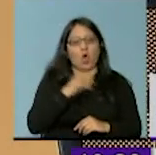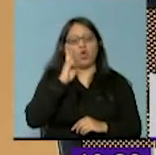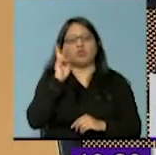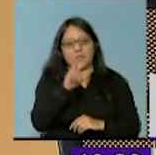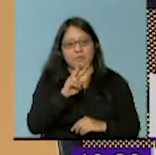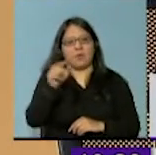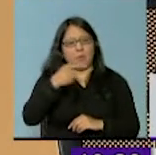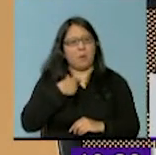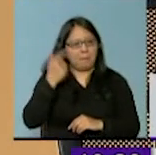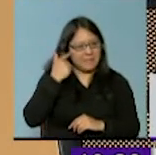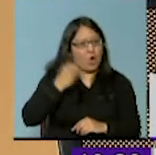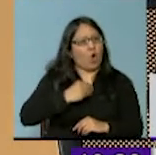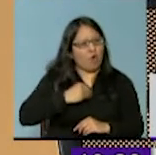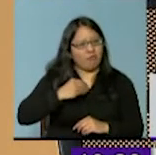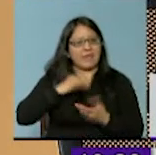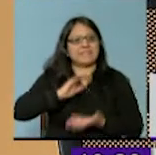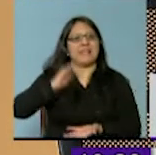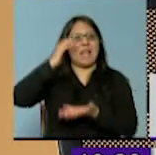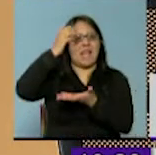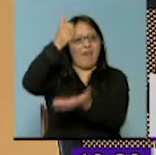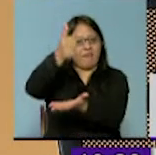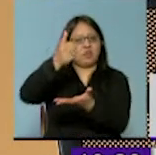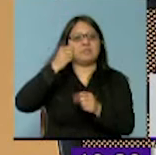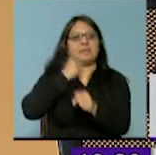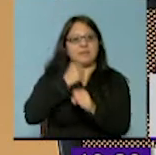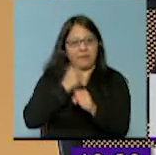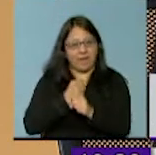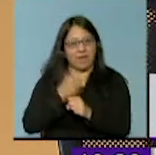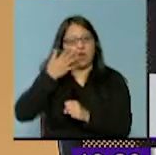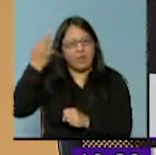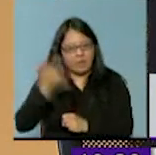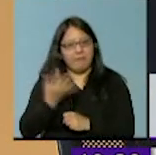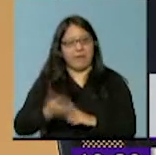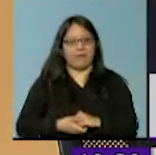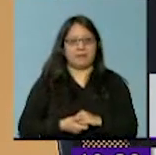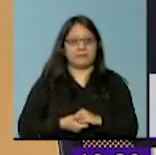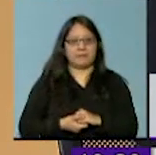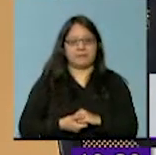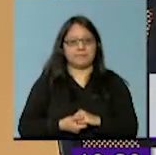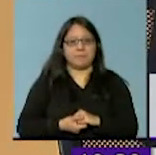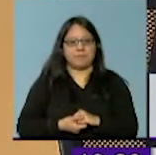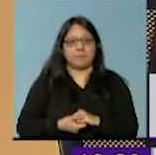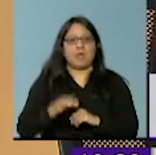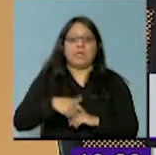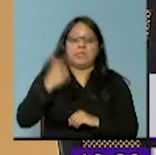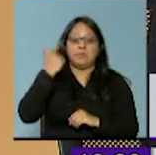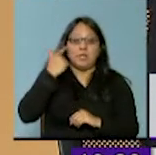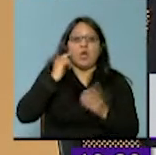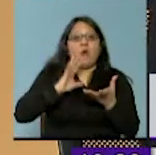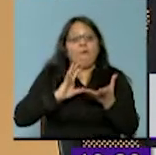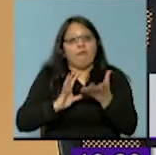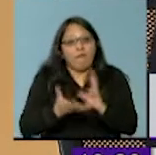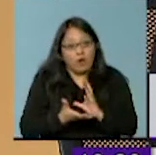crees en la bolsa de trabajo? ¿Crees que va a dar resultados? ¿Que es efectiva? Me parece que como metodología es efectiva.